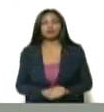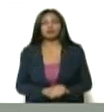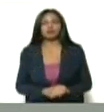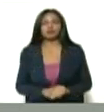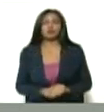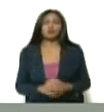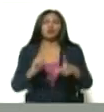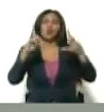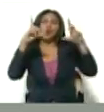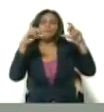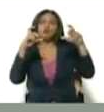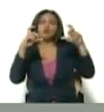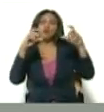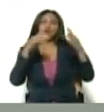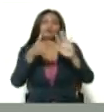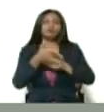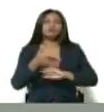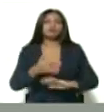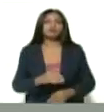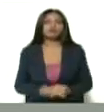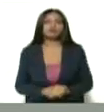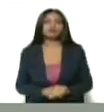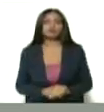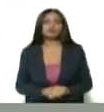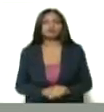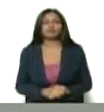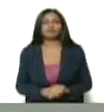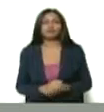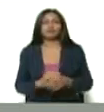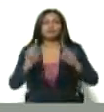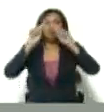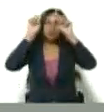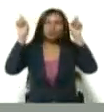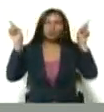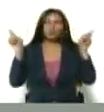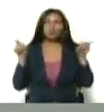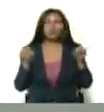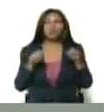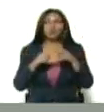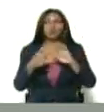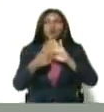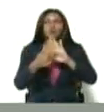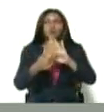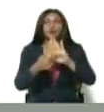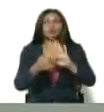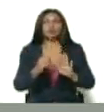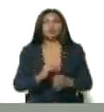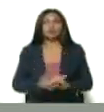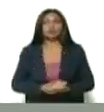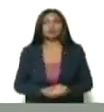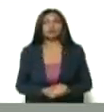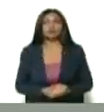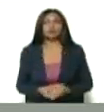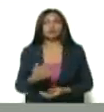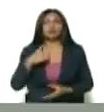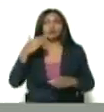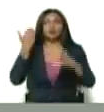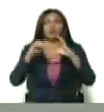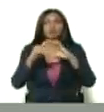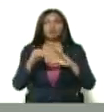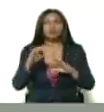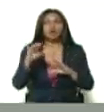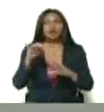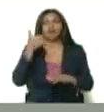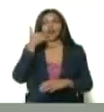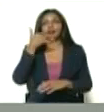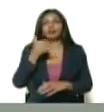tomaron del círculo de luz para que tú la muestres ahí. ¿Cómo? Te la estoy enviando a tu